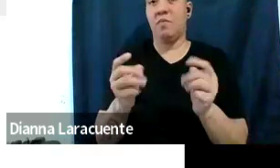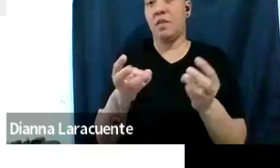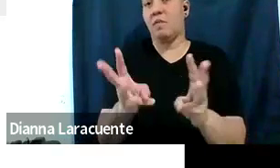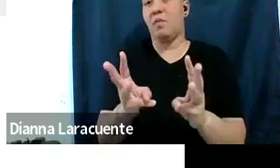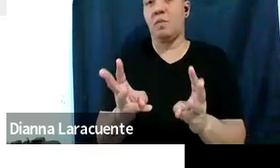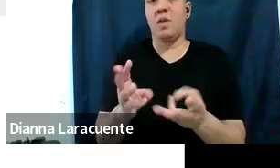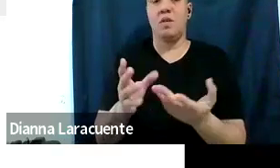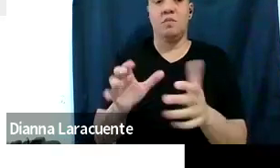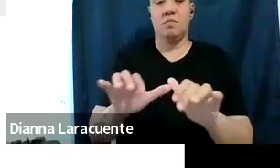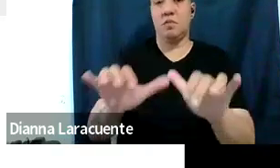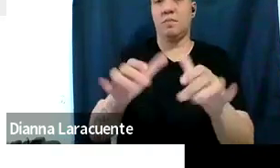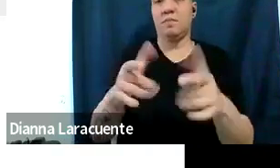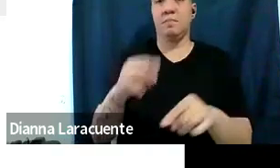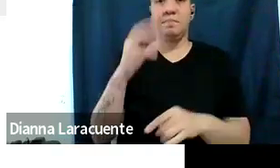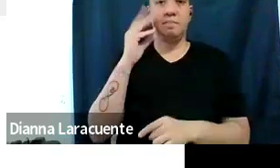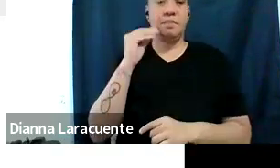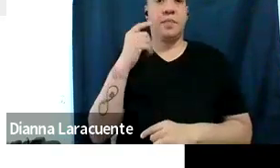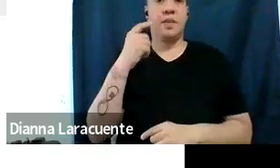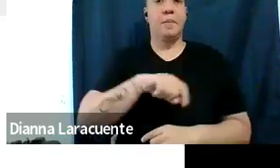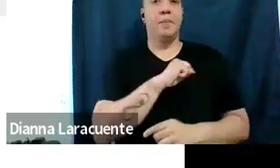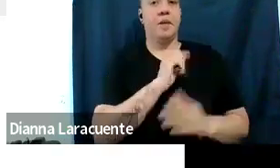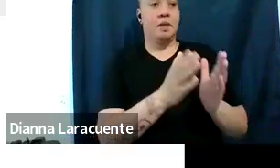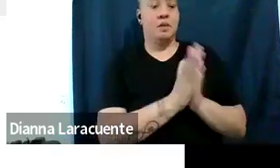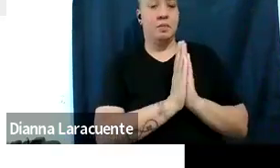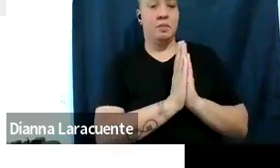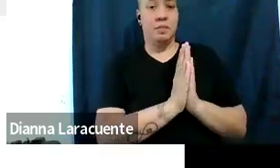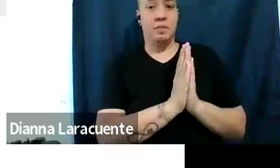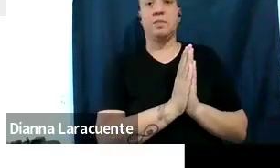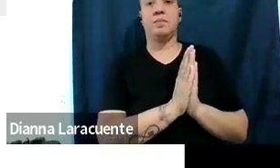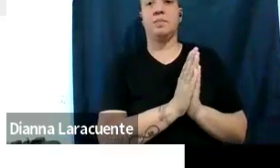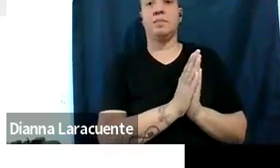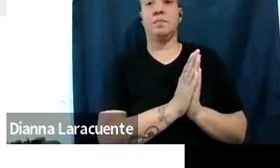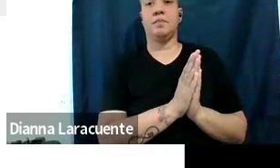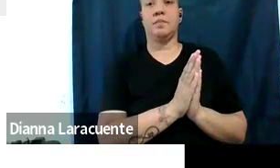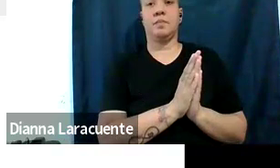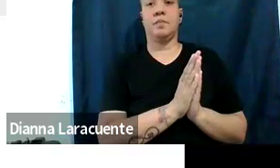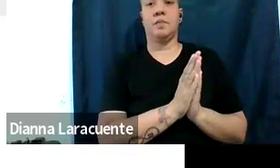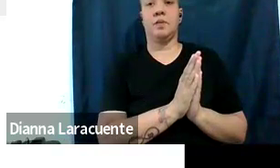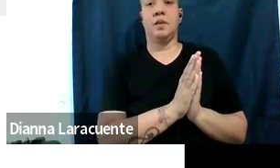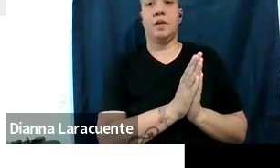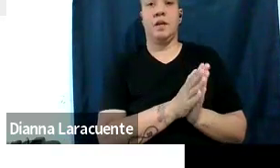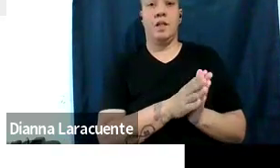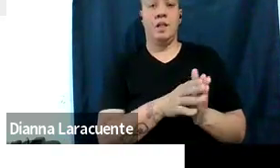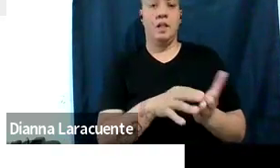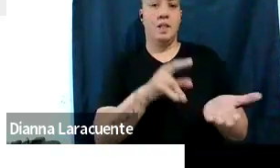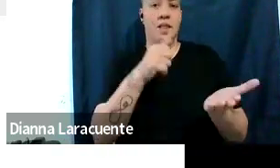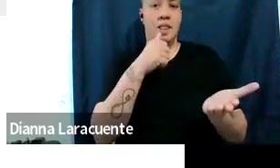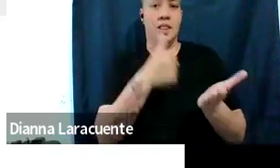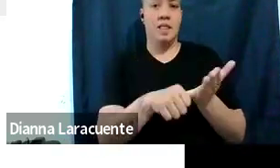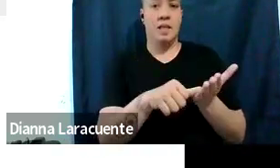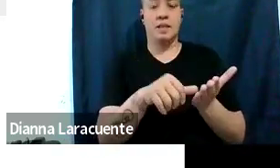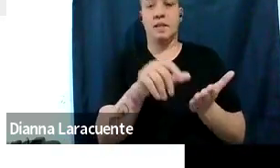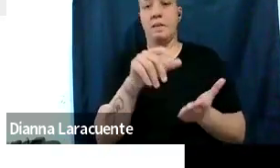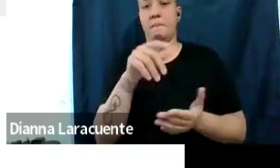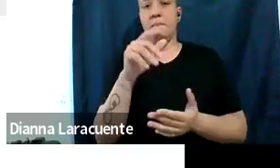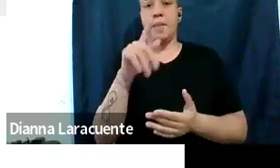Y fíjese, España le pidió en el Tratado de París, le pide a